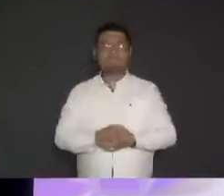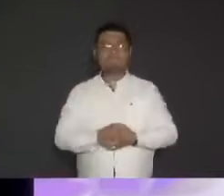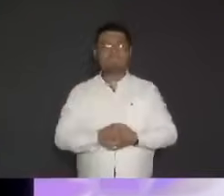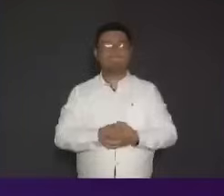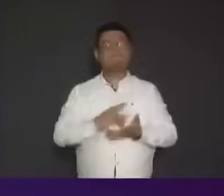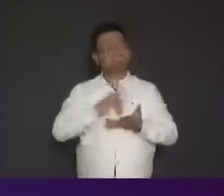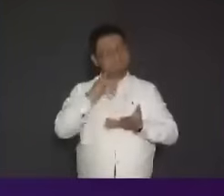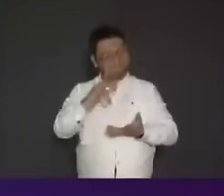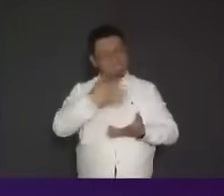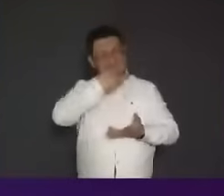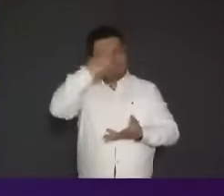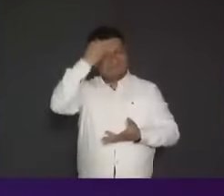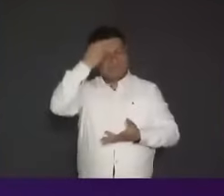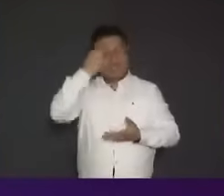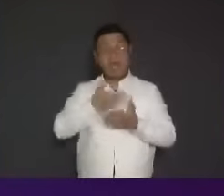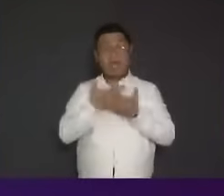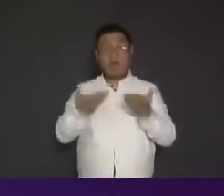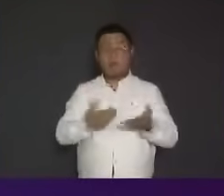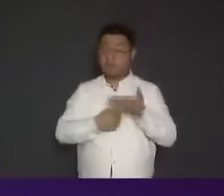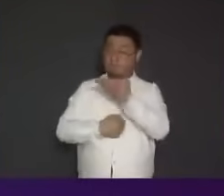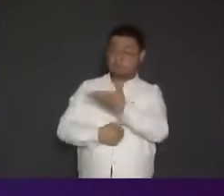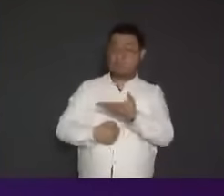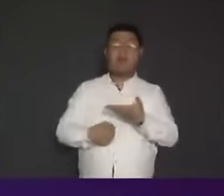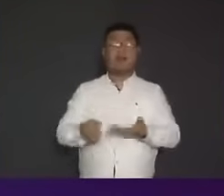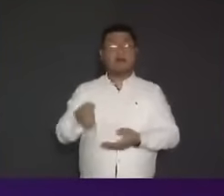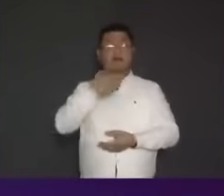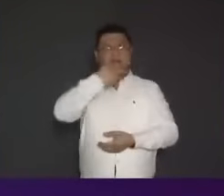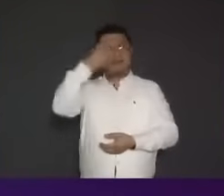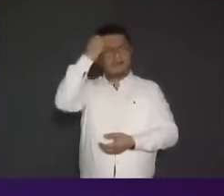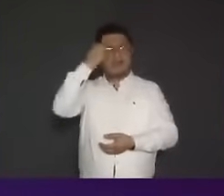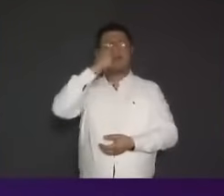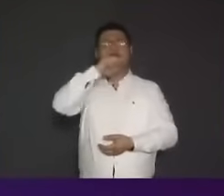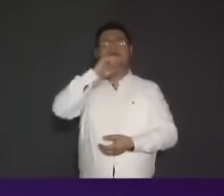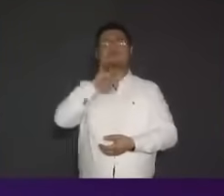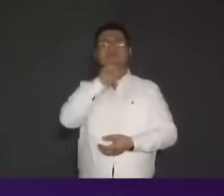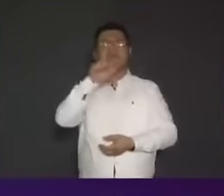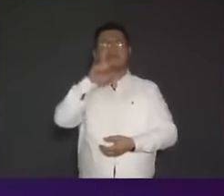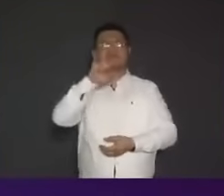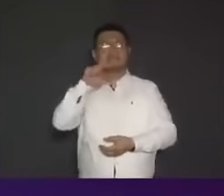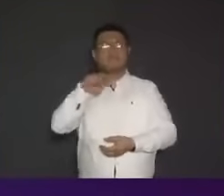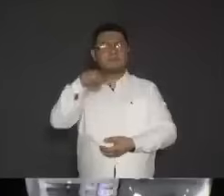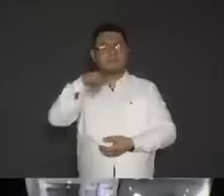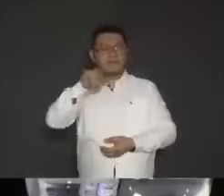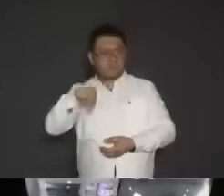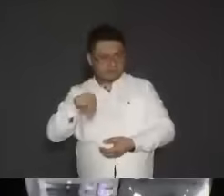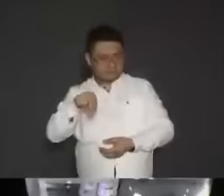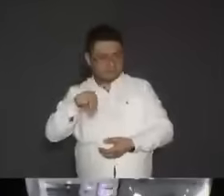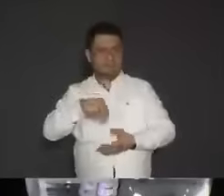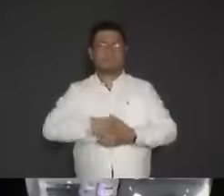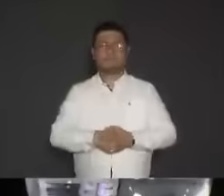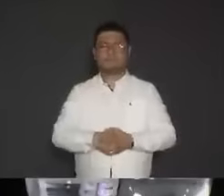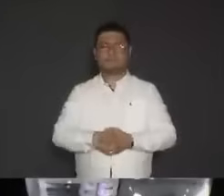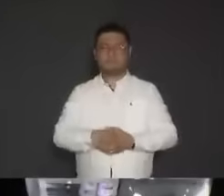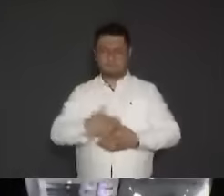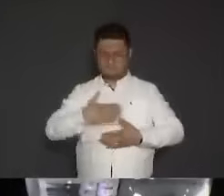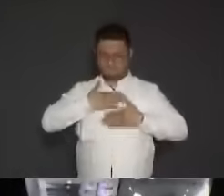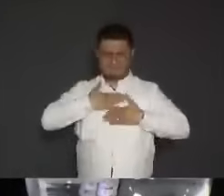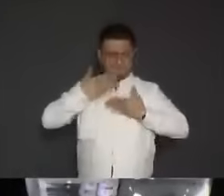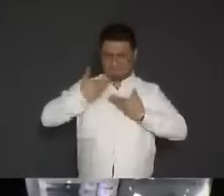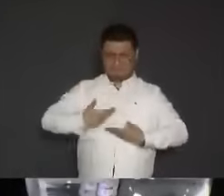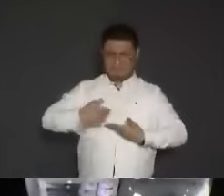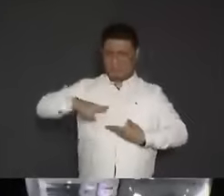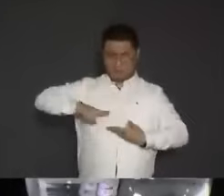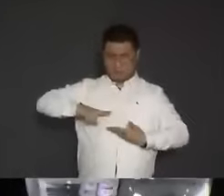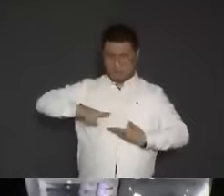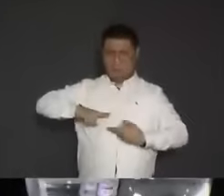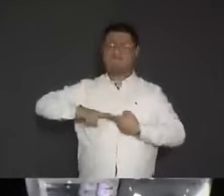es el turno de escuchar a la candidata Yamil Yasmín López Manrique. Adelante, candidata. Mi gobierno firmará inmediatamente el convenio